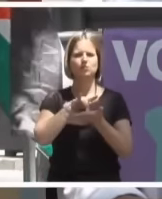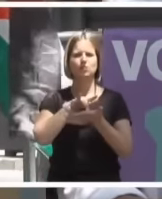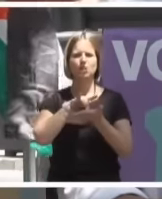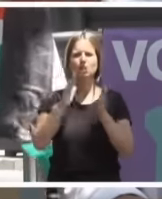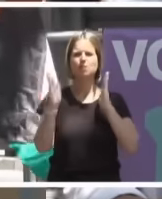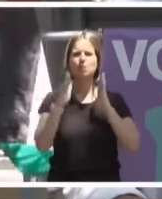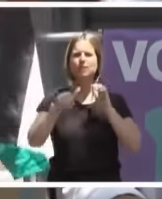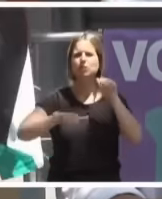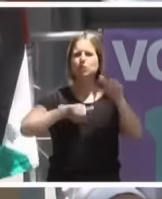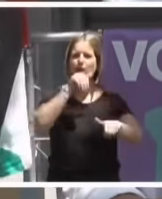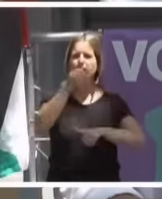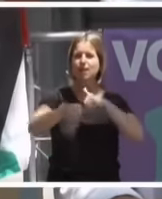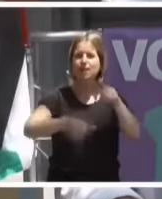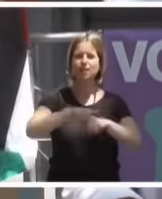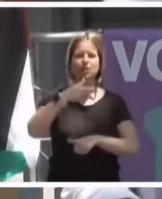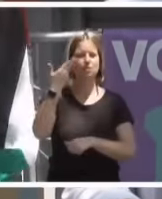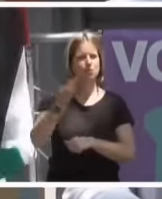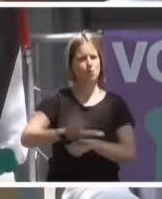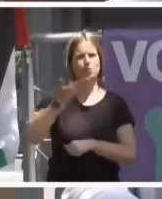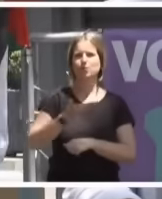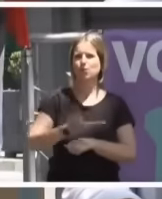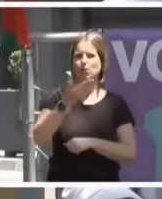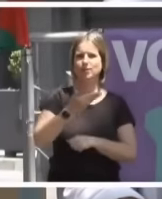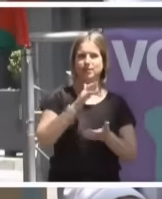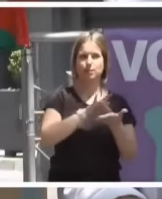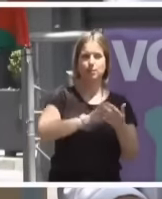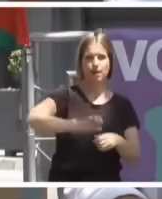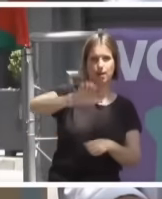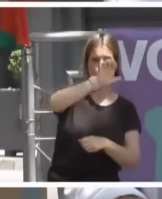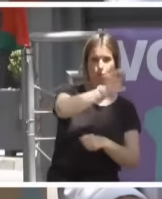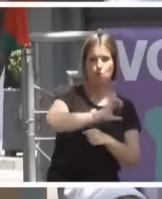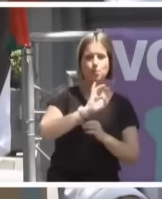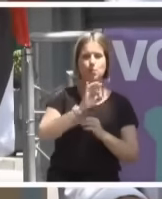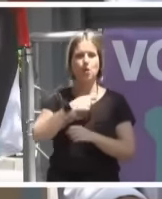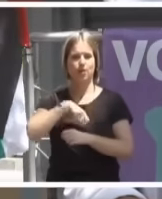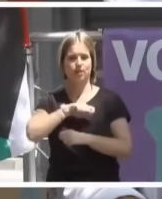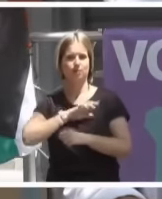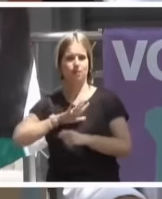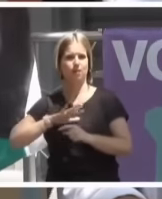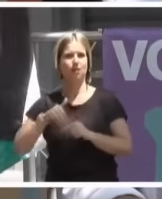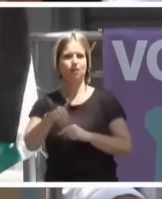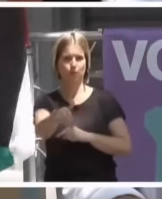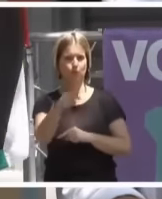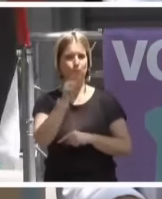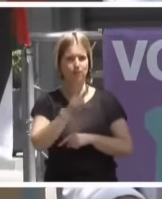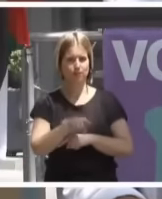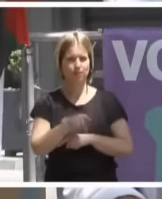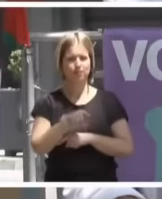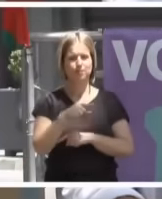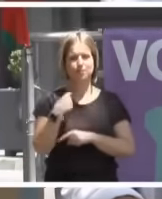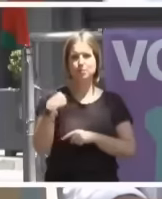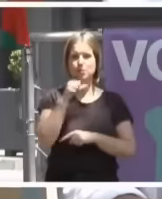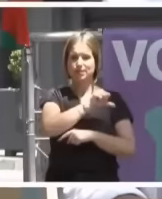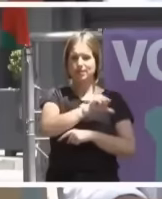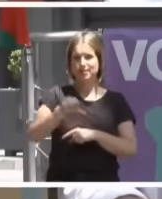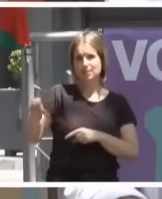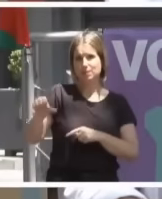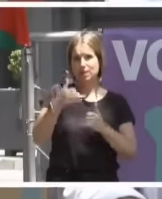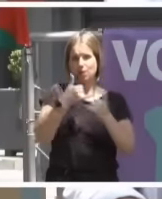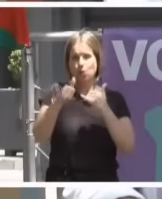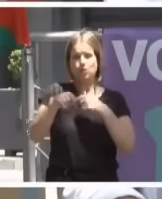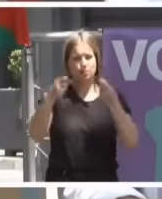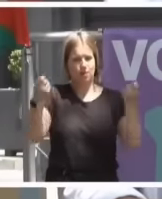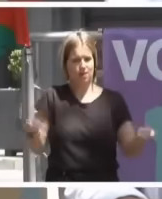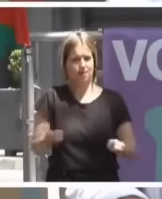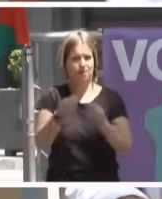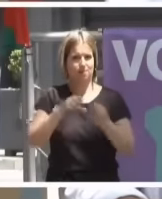elecciones que son cruciales, tanto para Europa como para el futuro de este país. Y creo que en esta última semana de campaña, la que vamos a